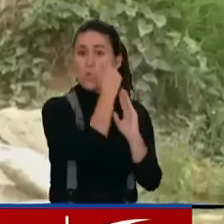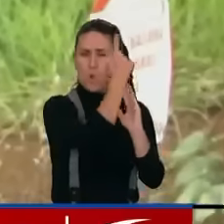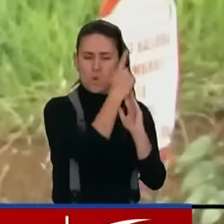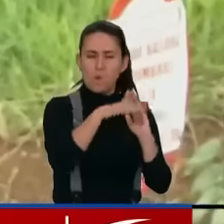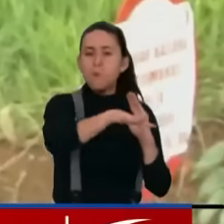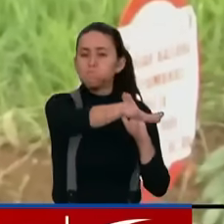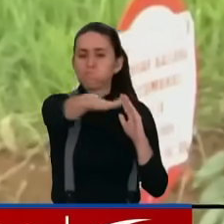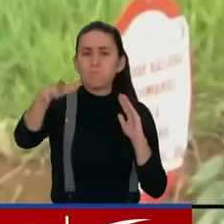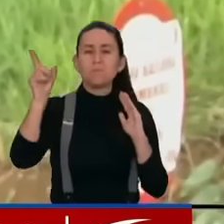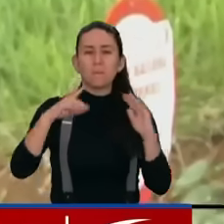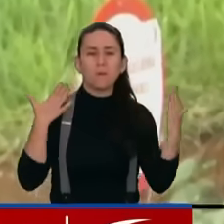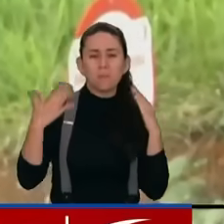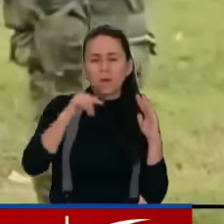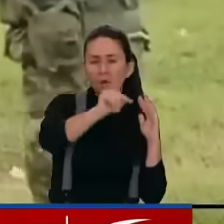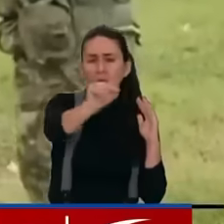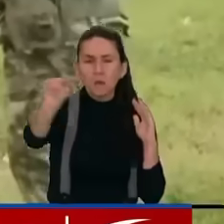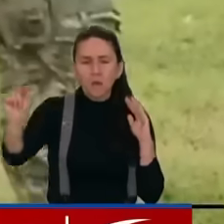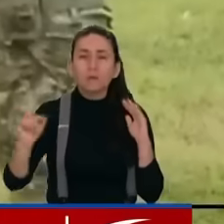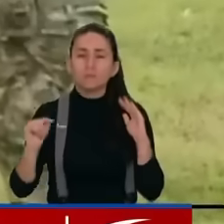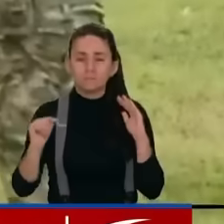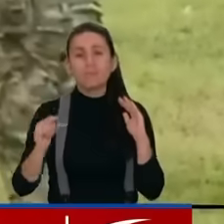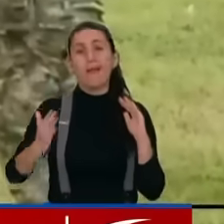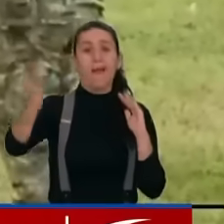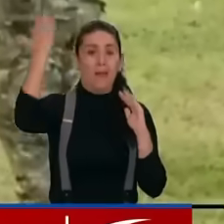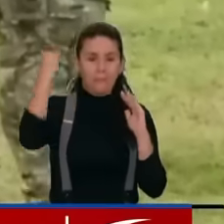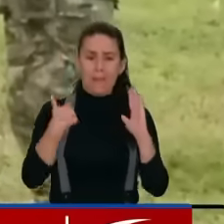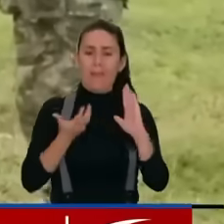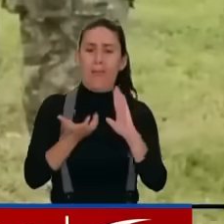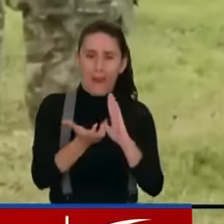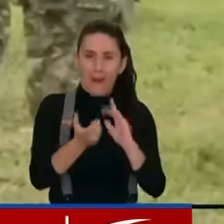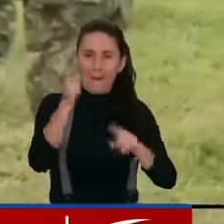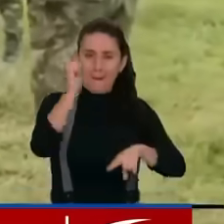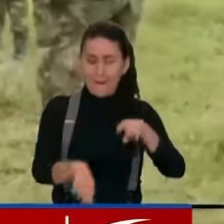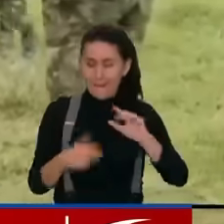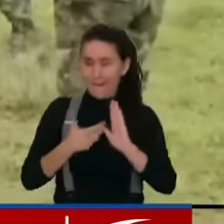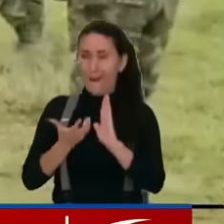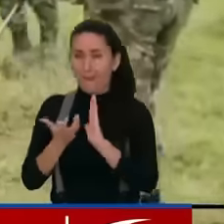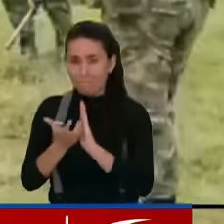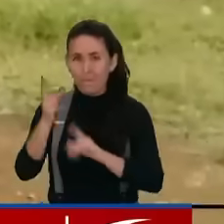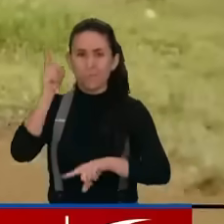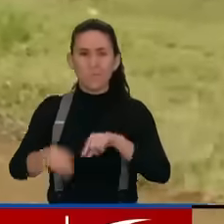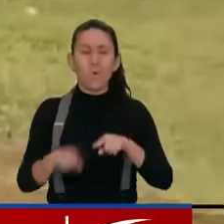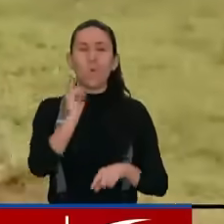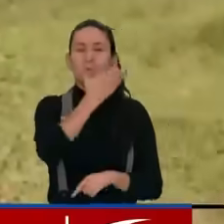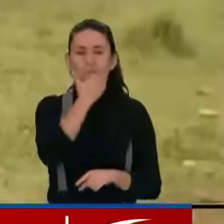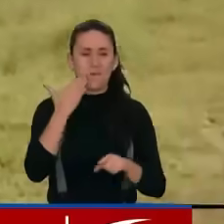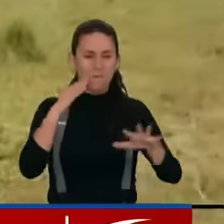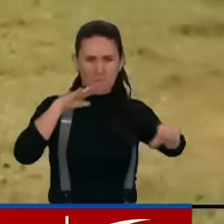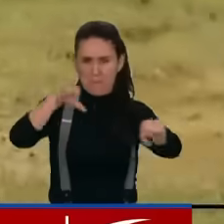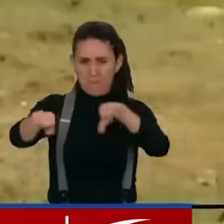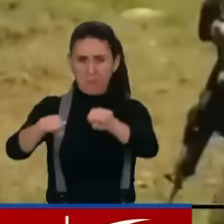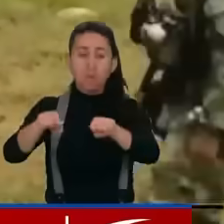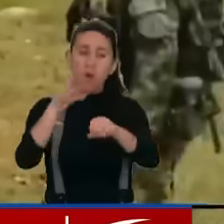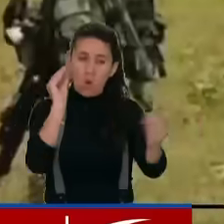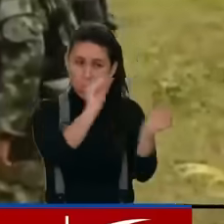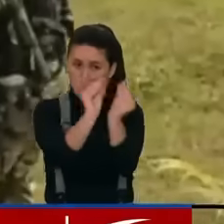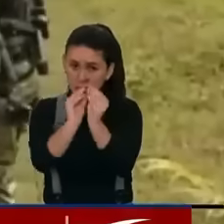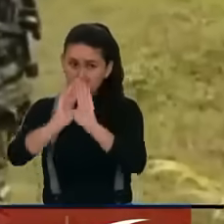están sobre el cañón del Micay y donde tampoco habían podido entrar las tropas. Ahora